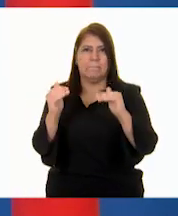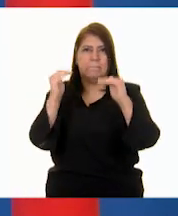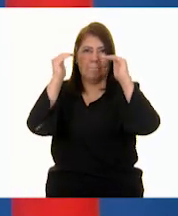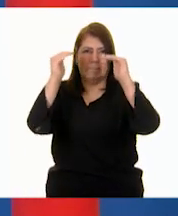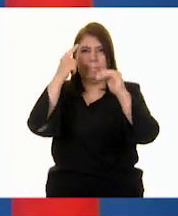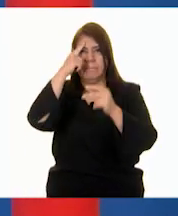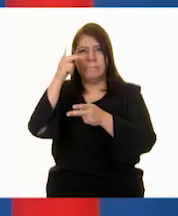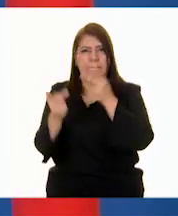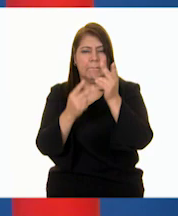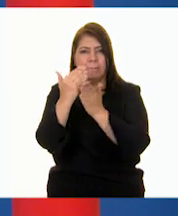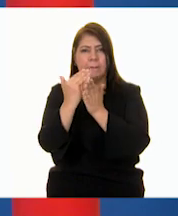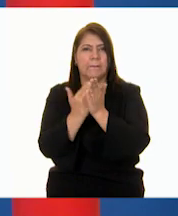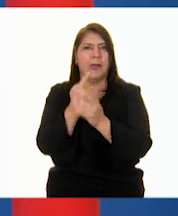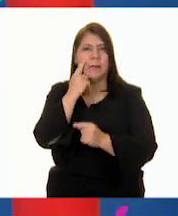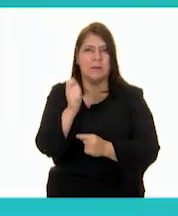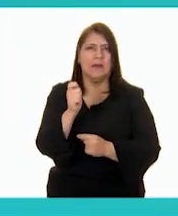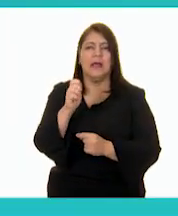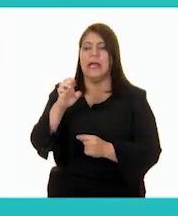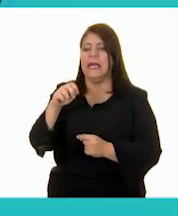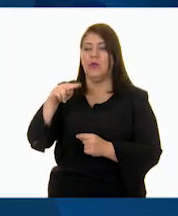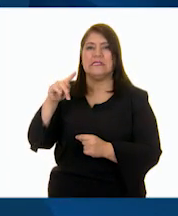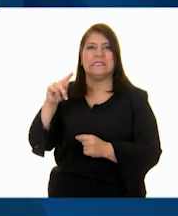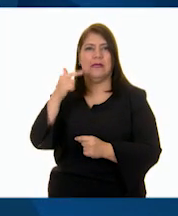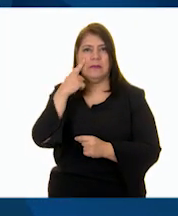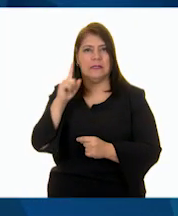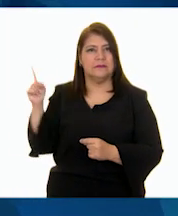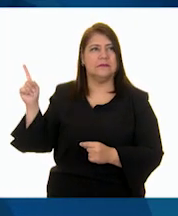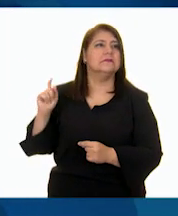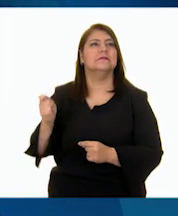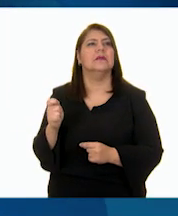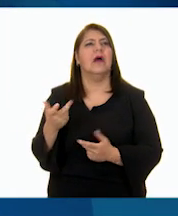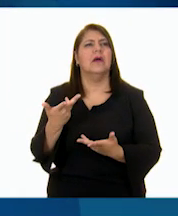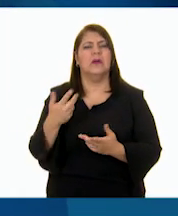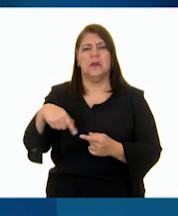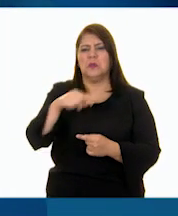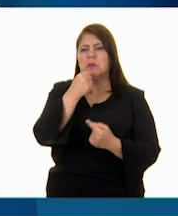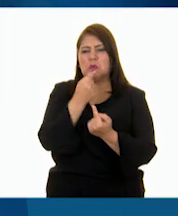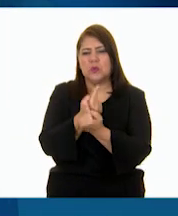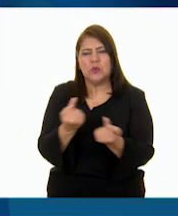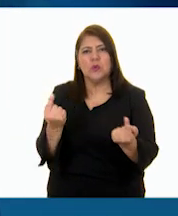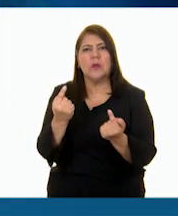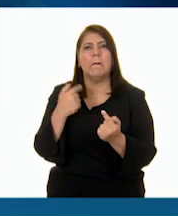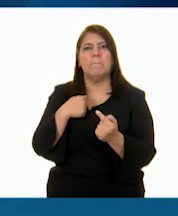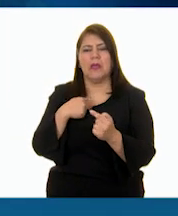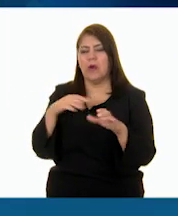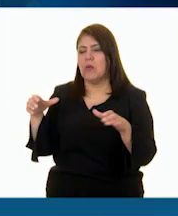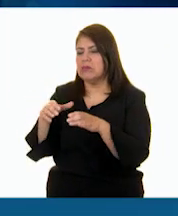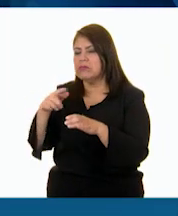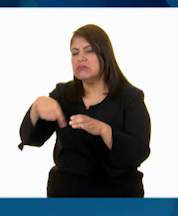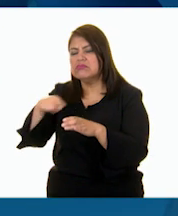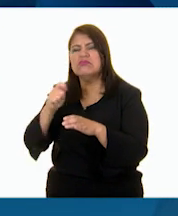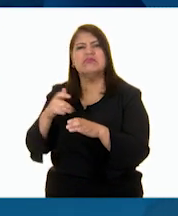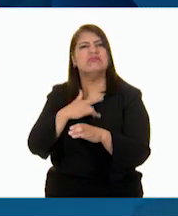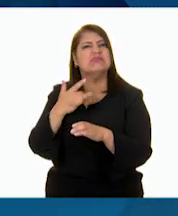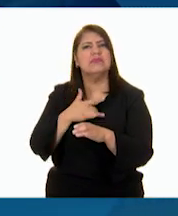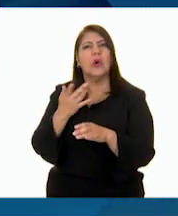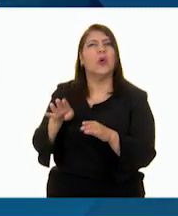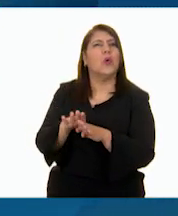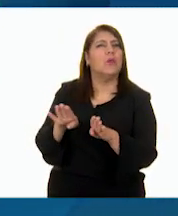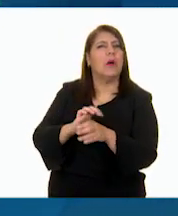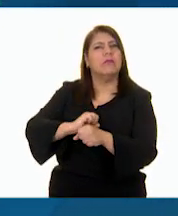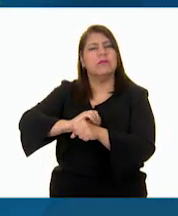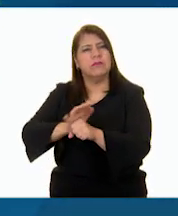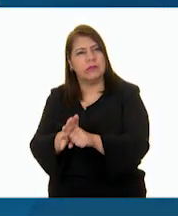de encuesta quedó así. Encuesta. ¿Cómo han vivido los niños de mi comunidad el confinamiento?